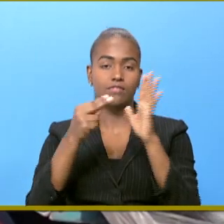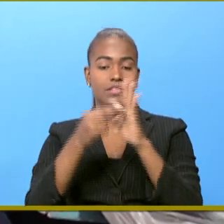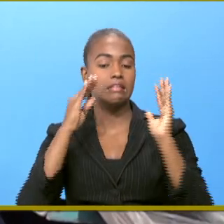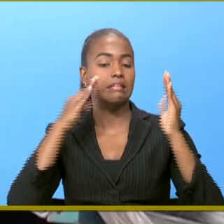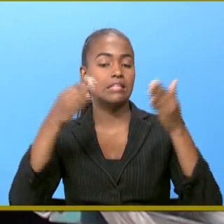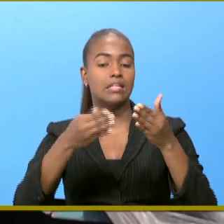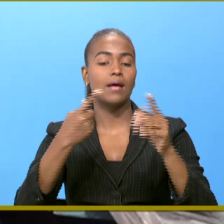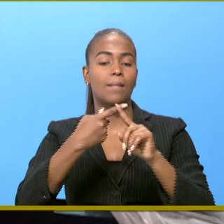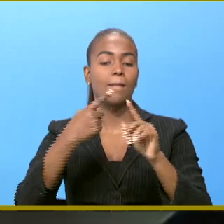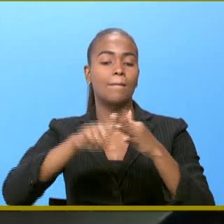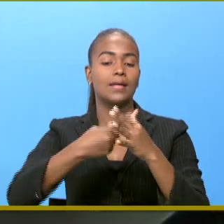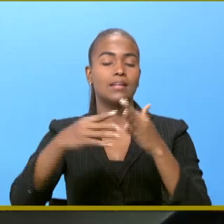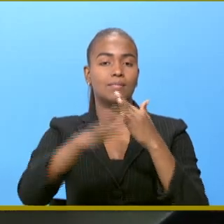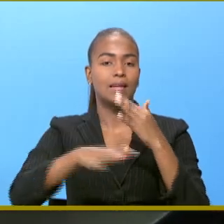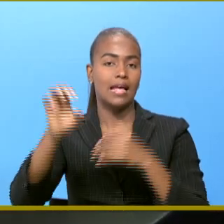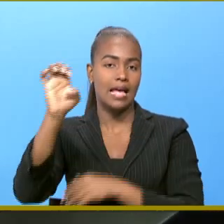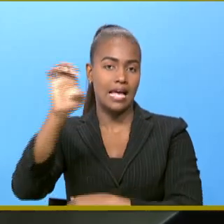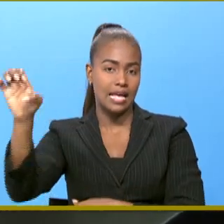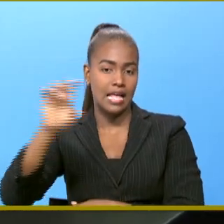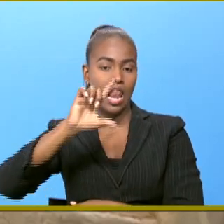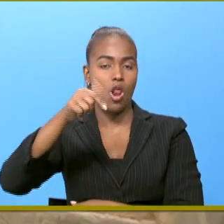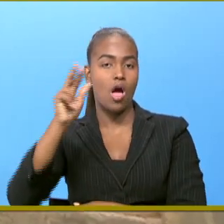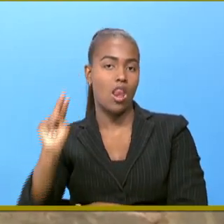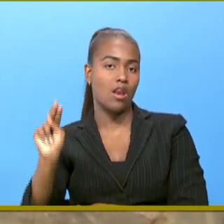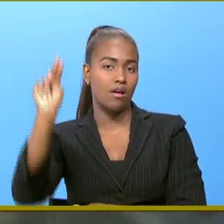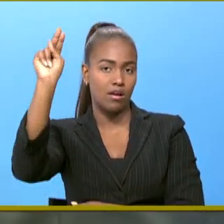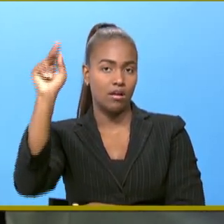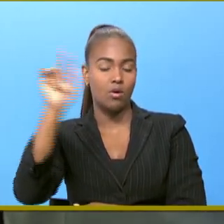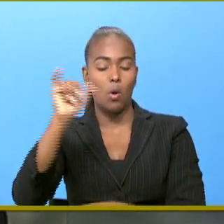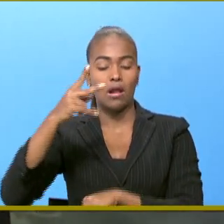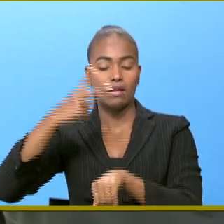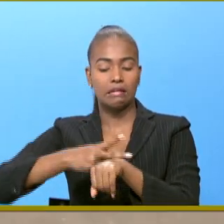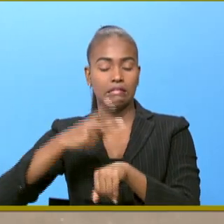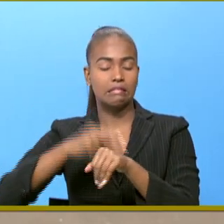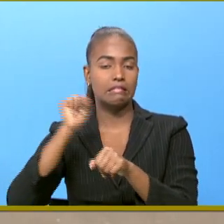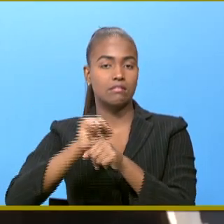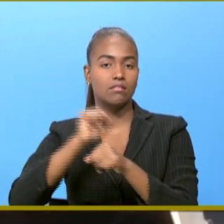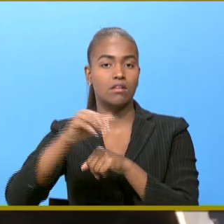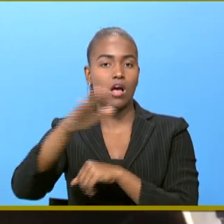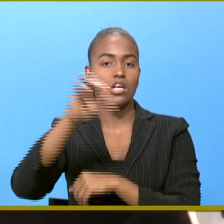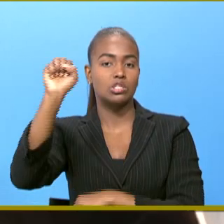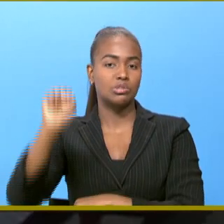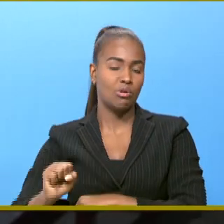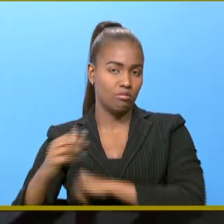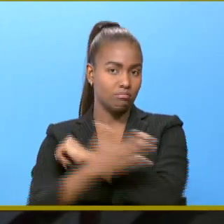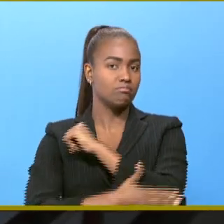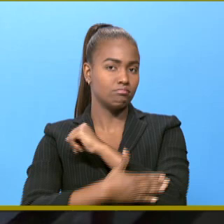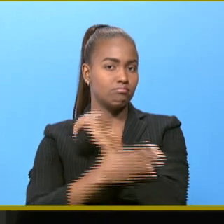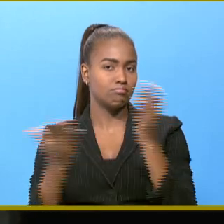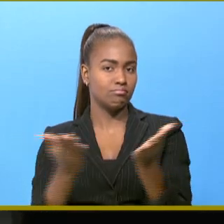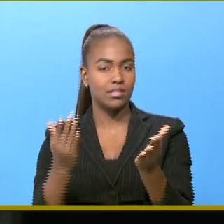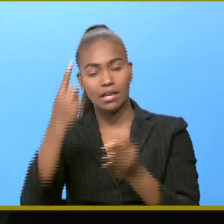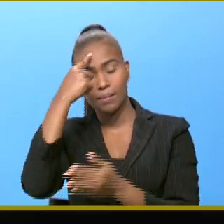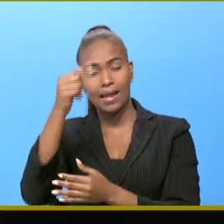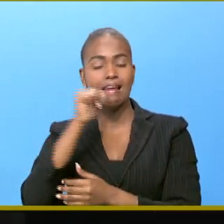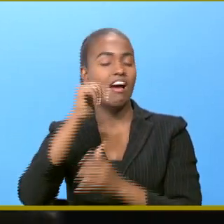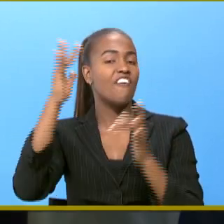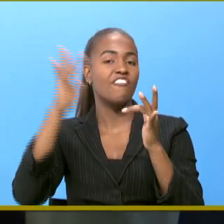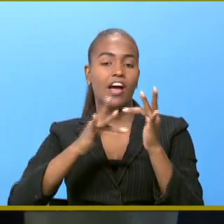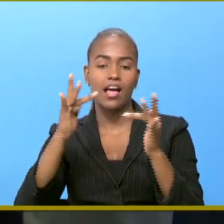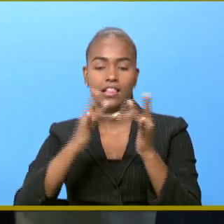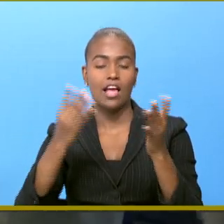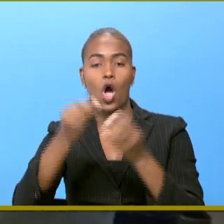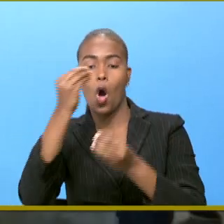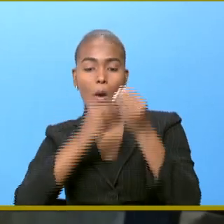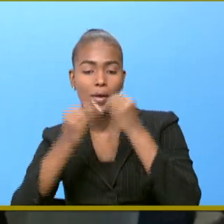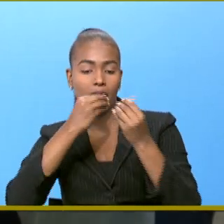iniciamos por la zona este, después la zona norte, y en la tarde estuvimos trabajando en la parte sur del país para que no falte el